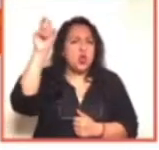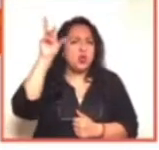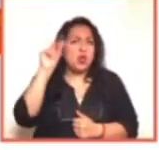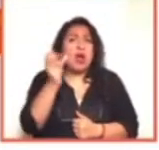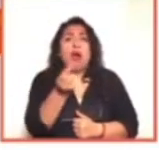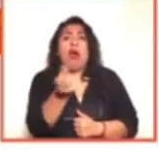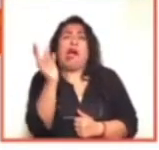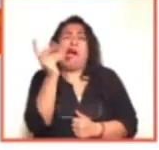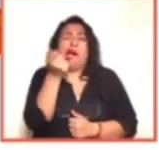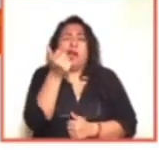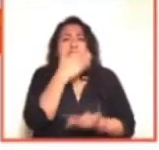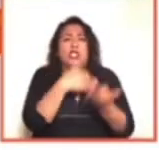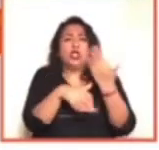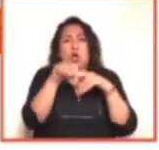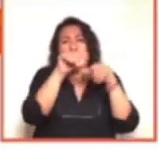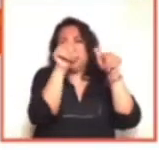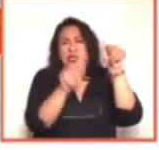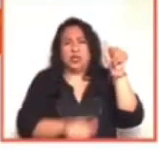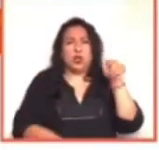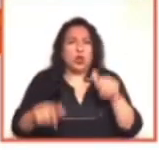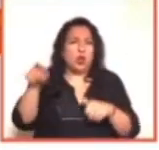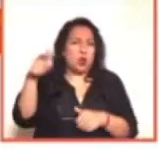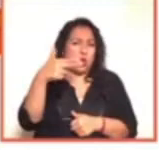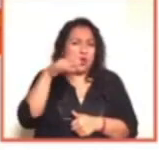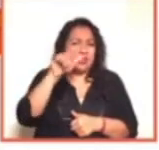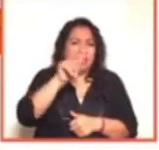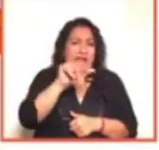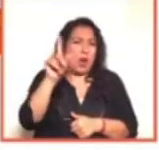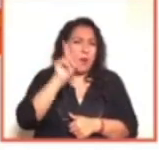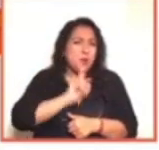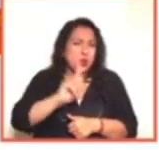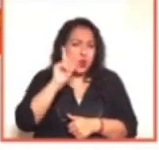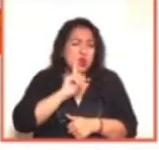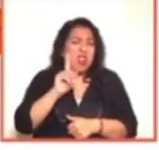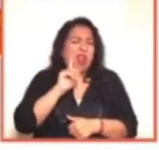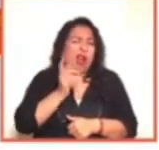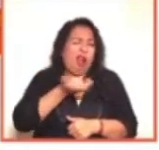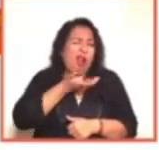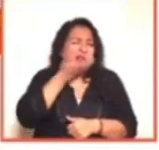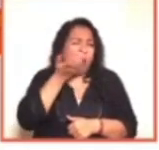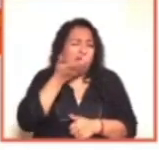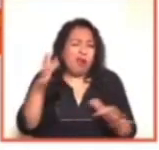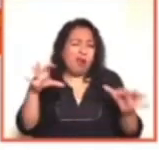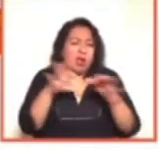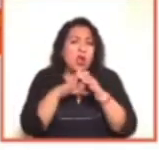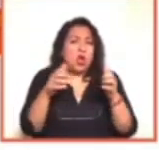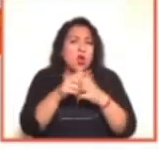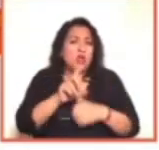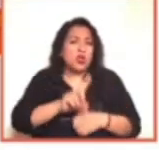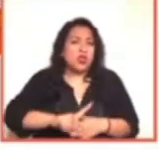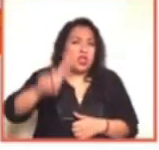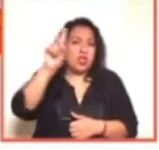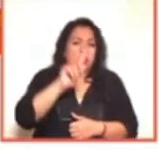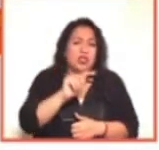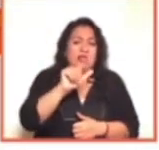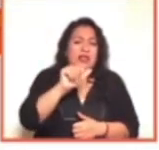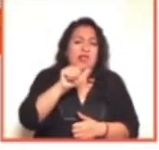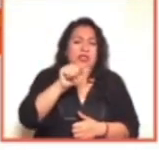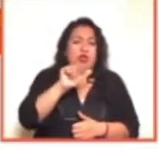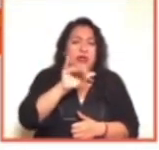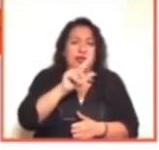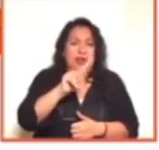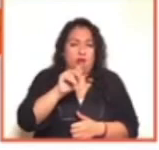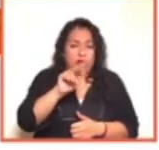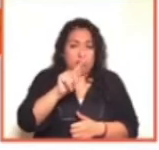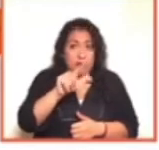casi todas las esculturas huastecas femeninas a las que suele vincularse con la diosa Tlazolteotl. De este modo,